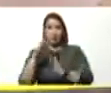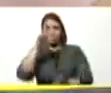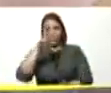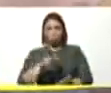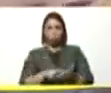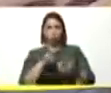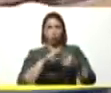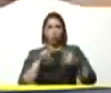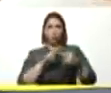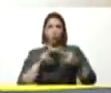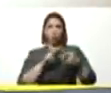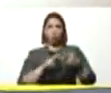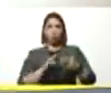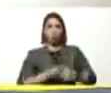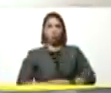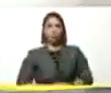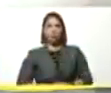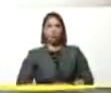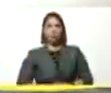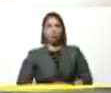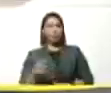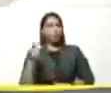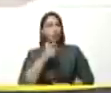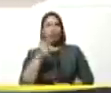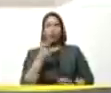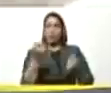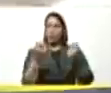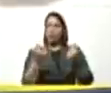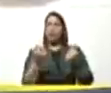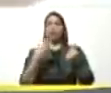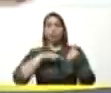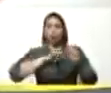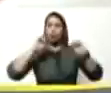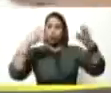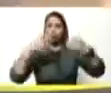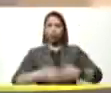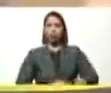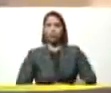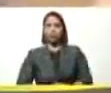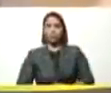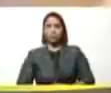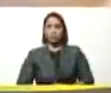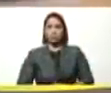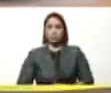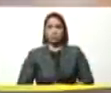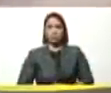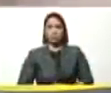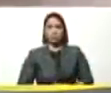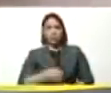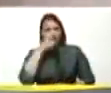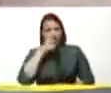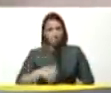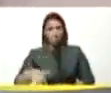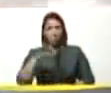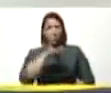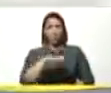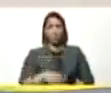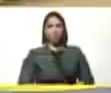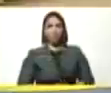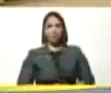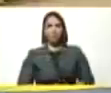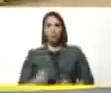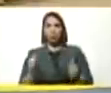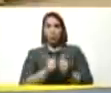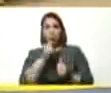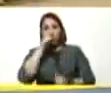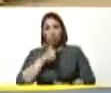recursos. Pariremos y lo lograremos para el pueblo, con el